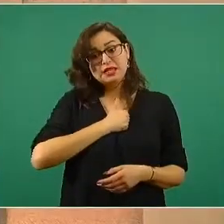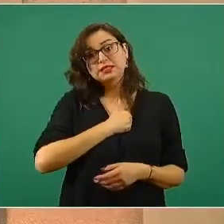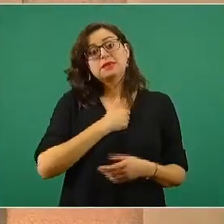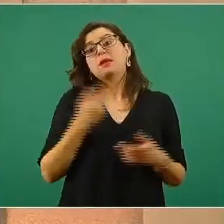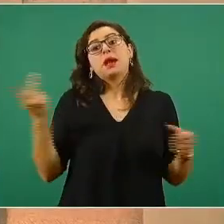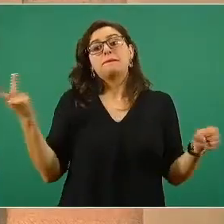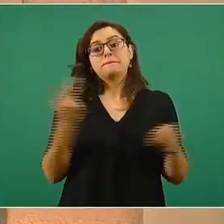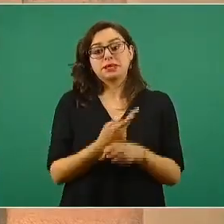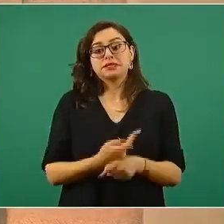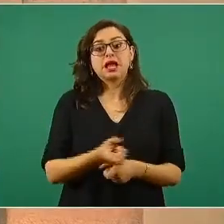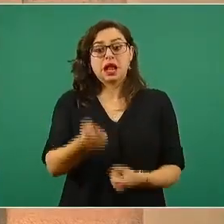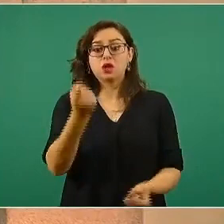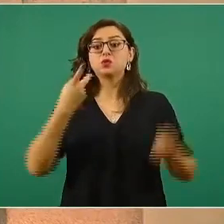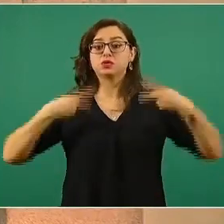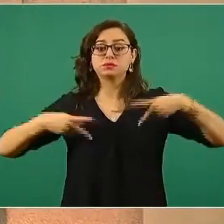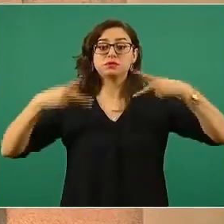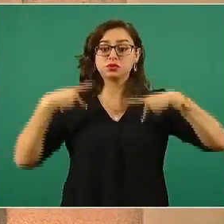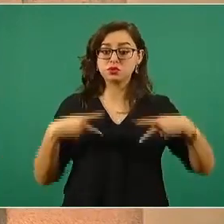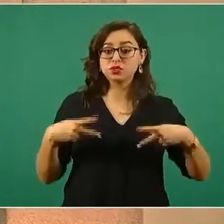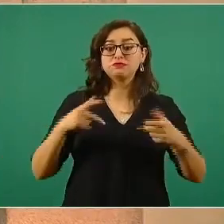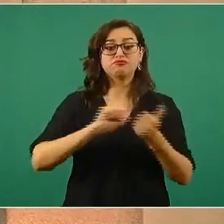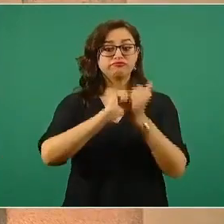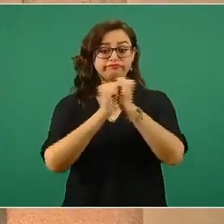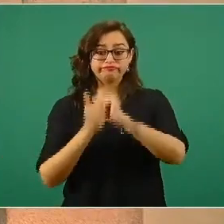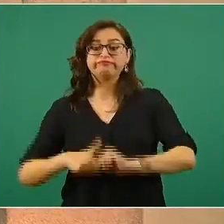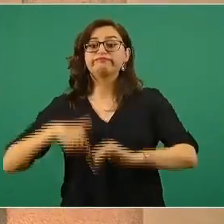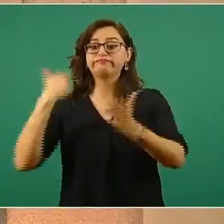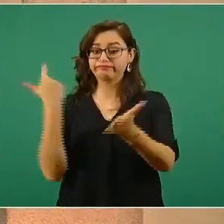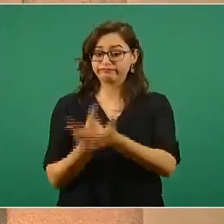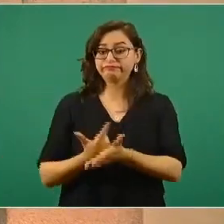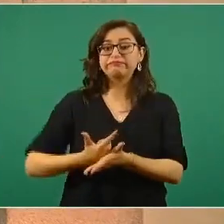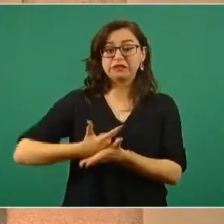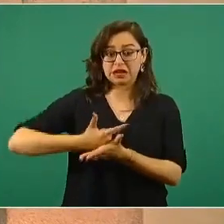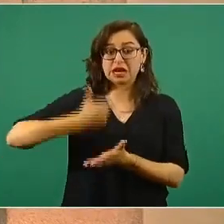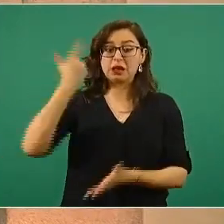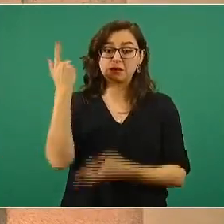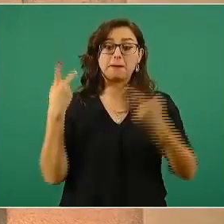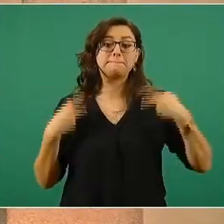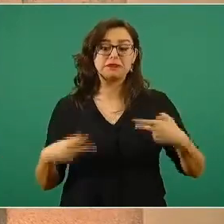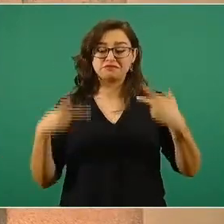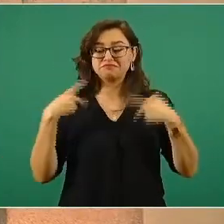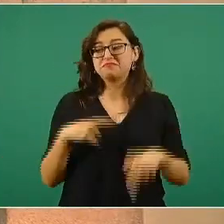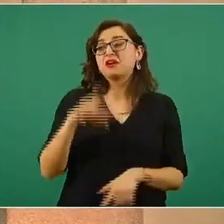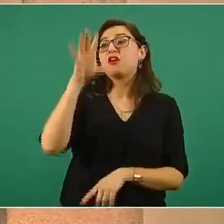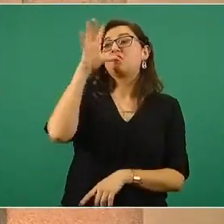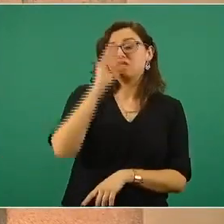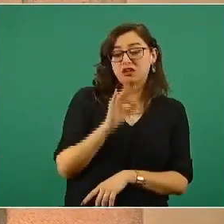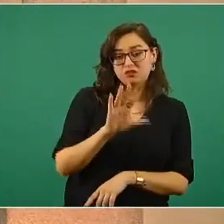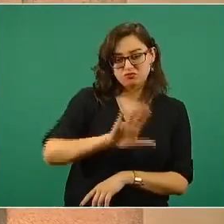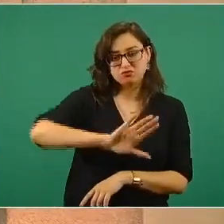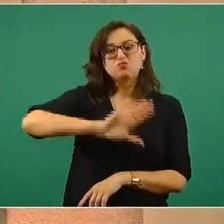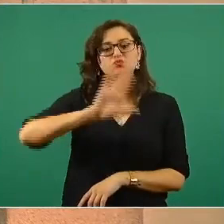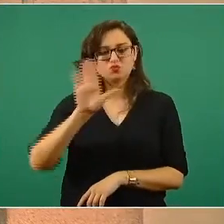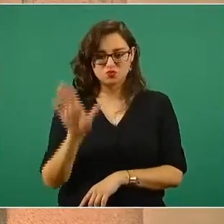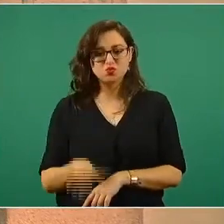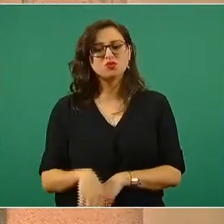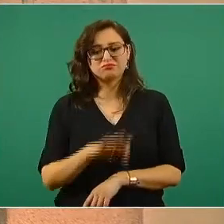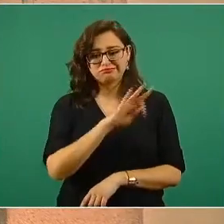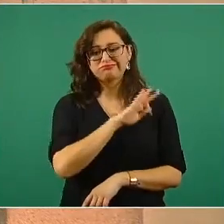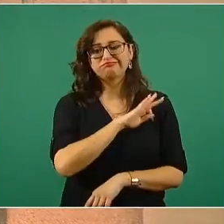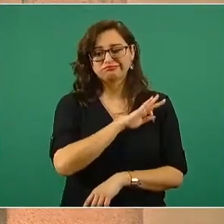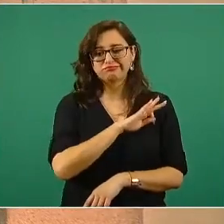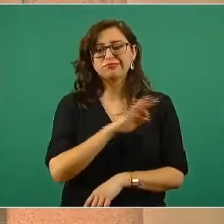produce COVID grave, COVID crítico, y las personas pueden fallecer a consecuencia de las complicaciones que